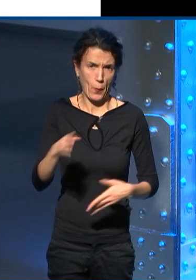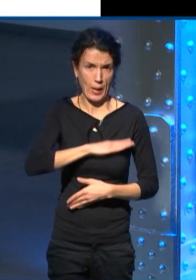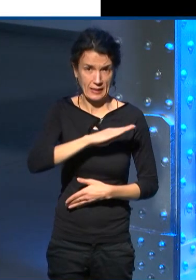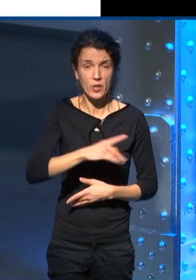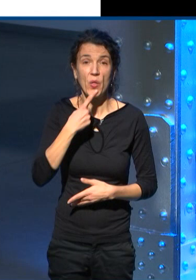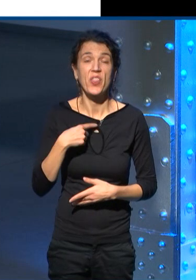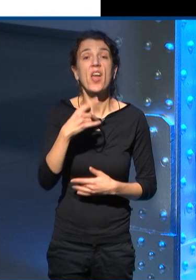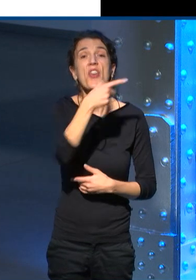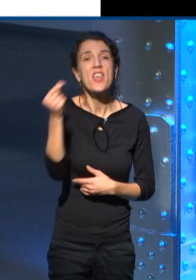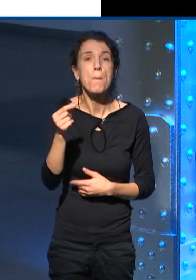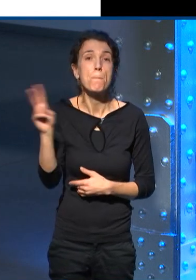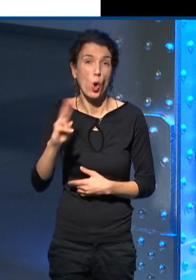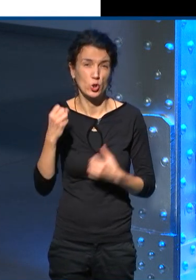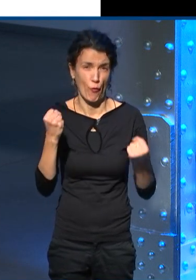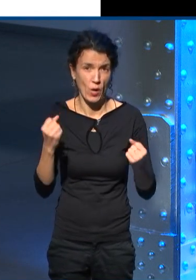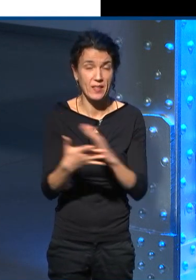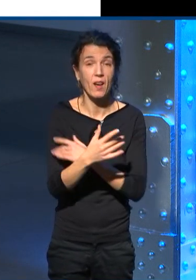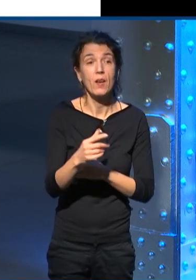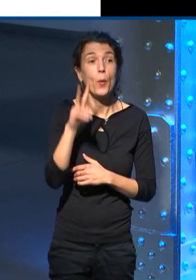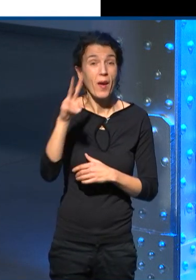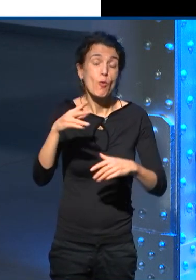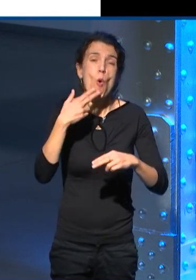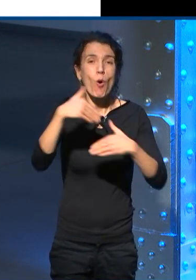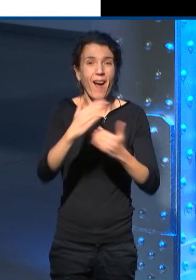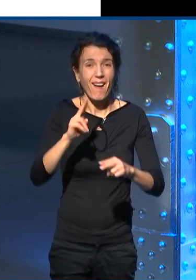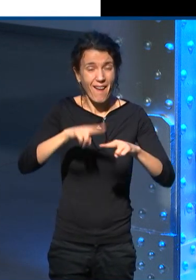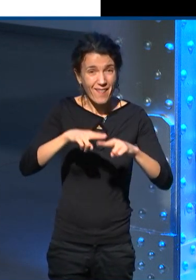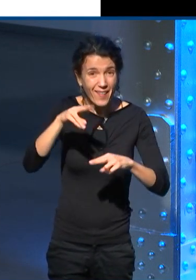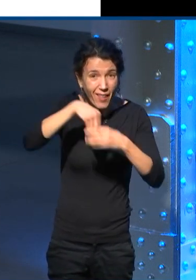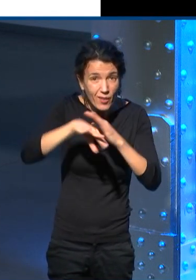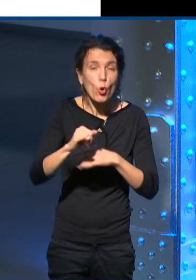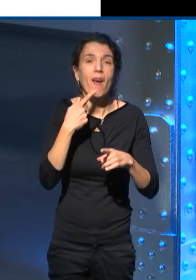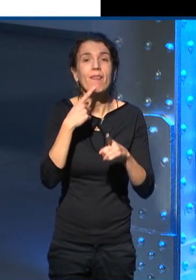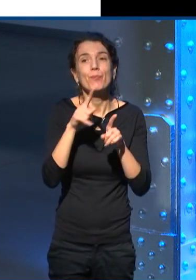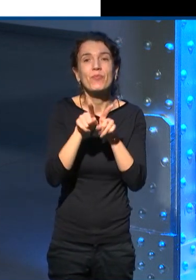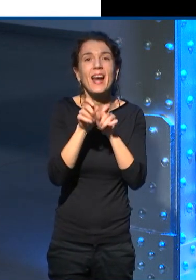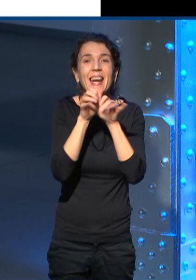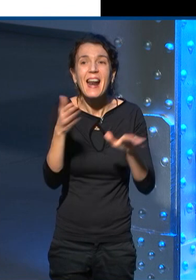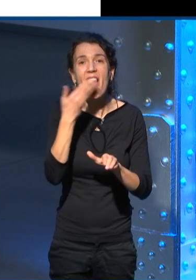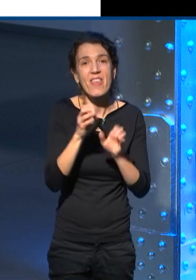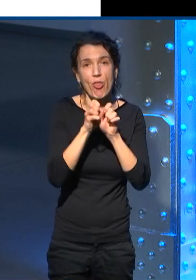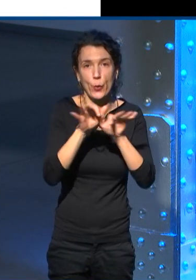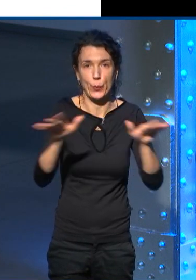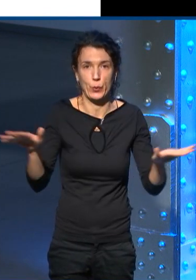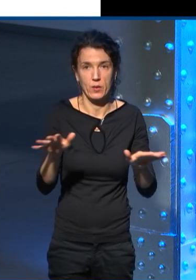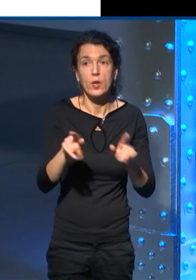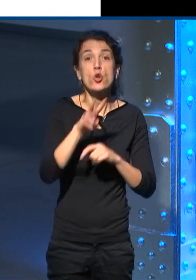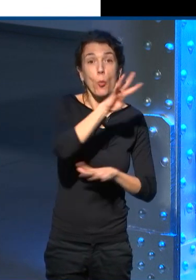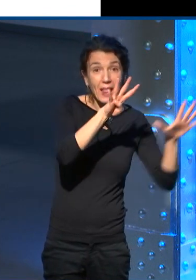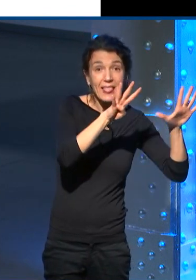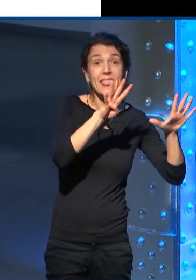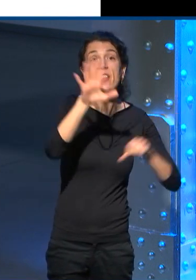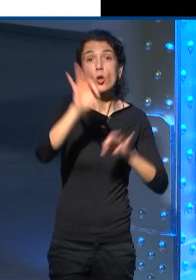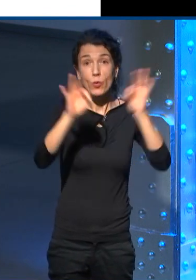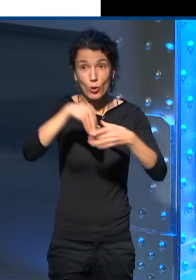100 vatios, que es esto que ven en la parte de atrás del rover, esa caja negra. Esa caja negra son radiadores. Para todo el calor que sobra, que es el 95% del calor que